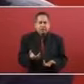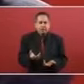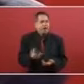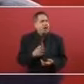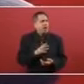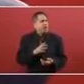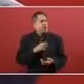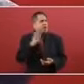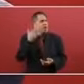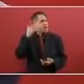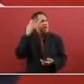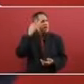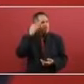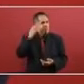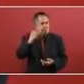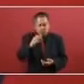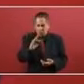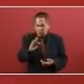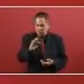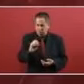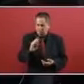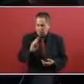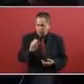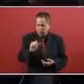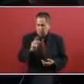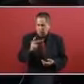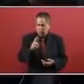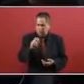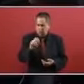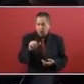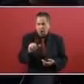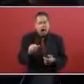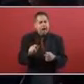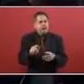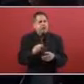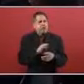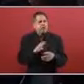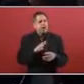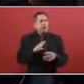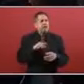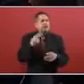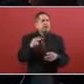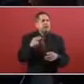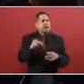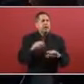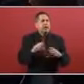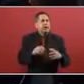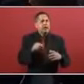había en aquel entonces del FOBAPROA un organismo